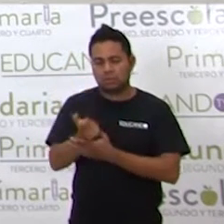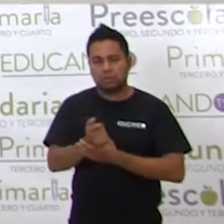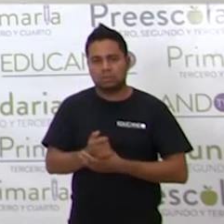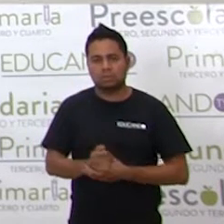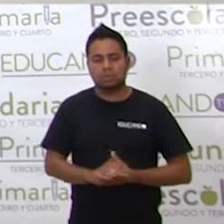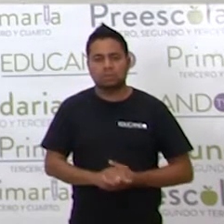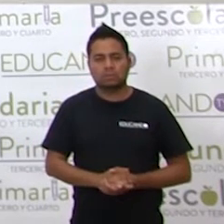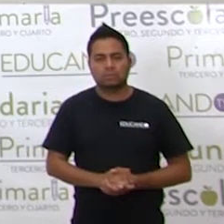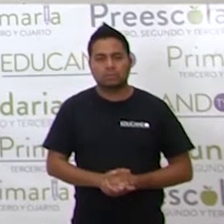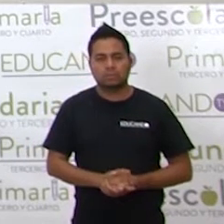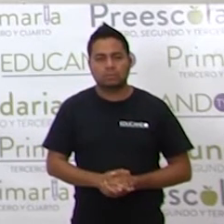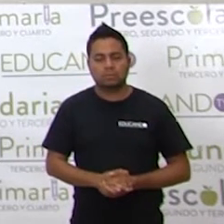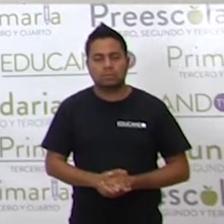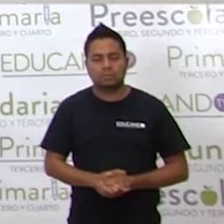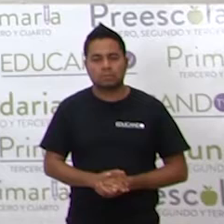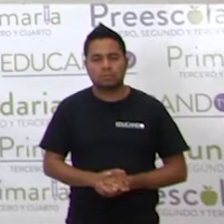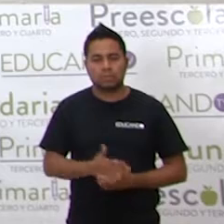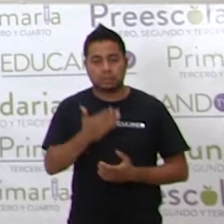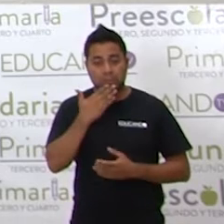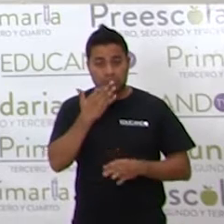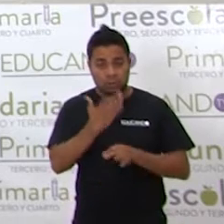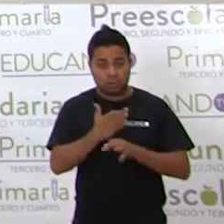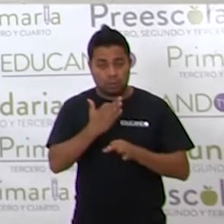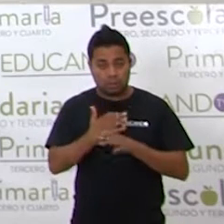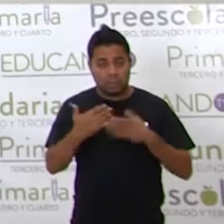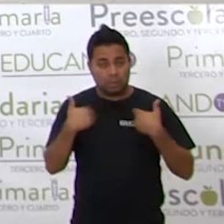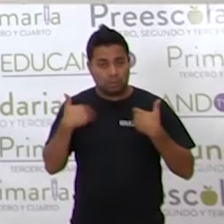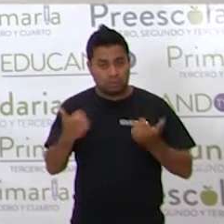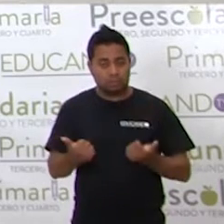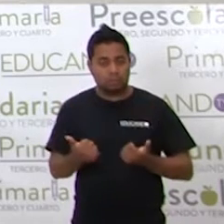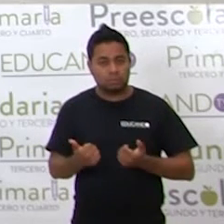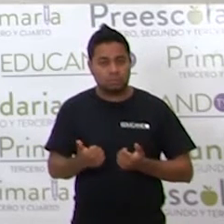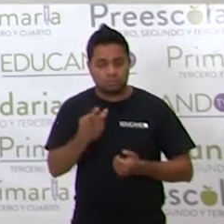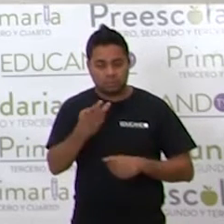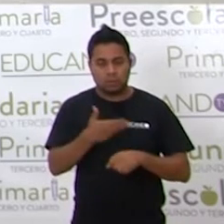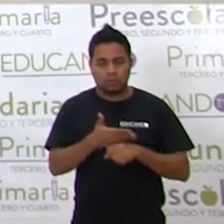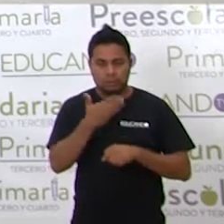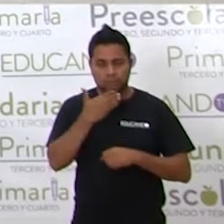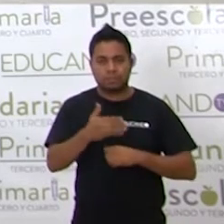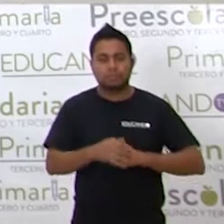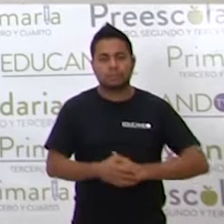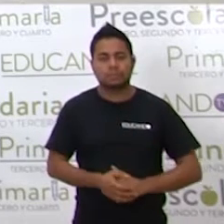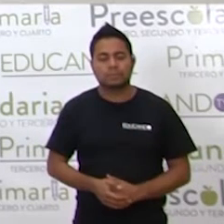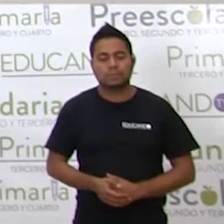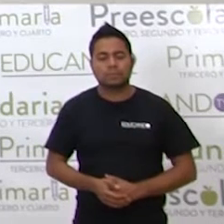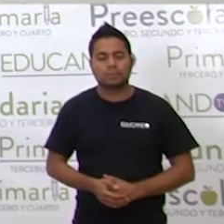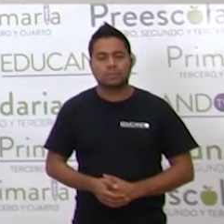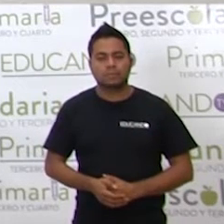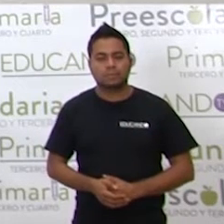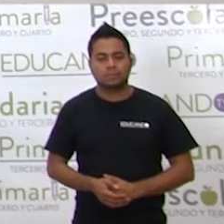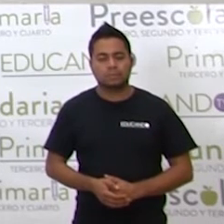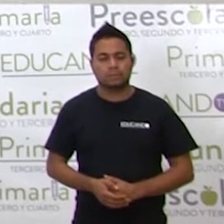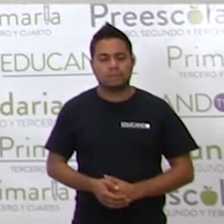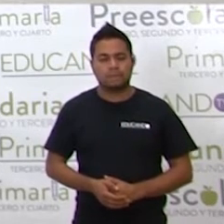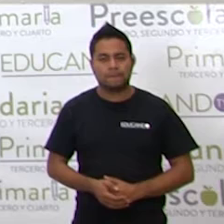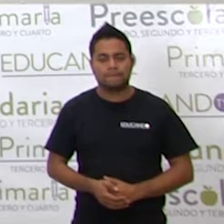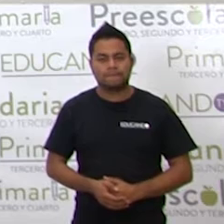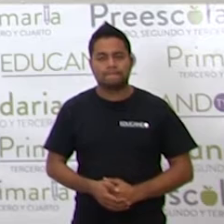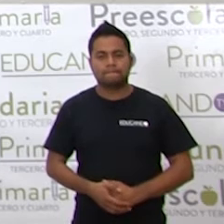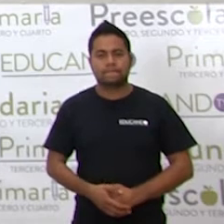acá. ¿Vamos entendiendo? Muy bien. Te voy a